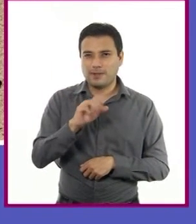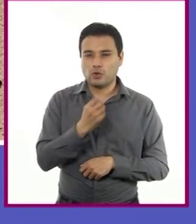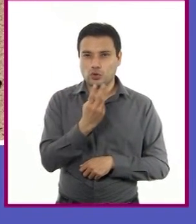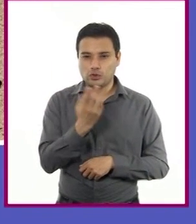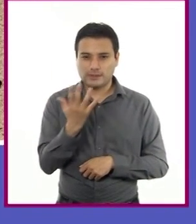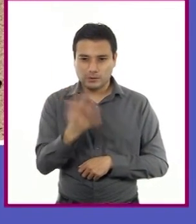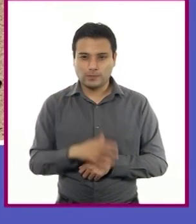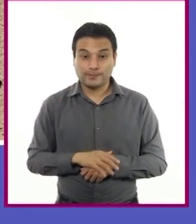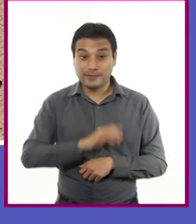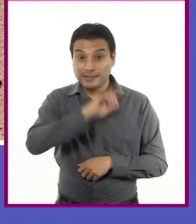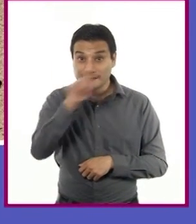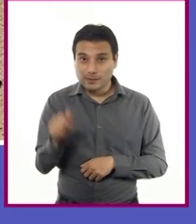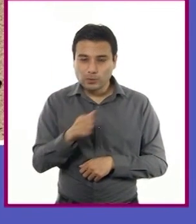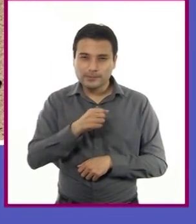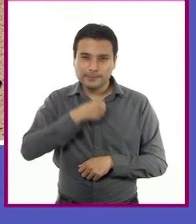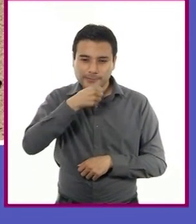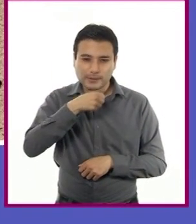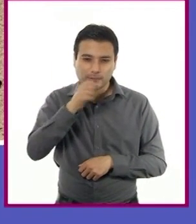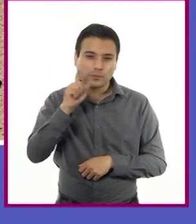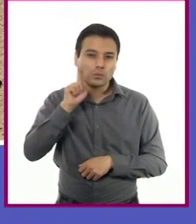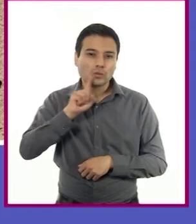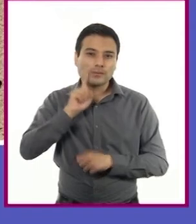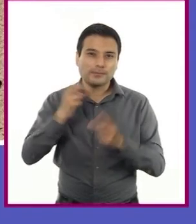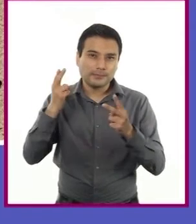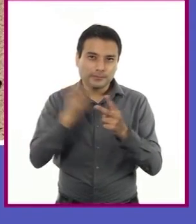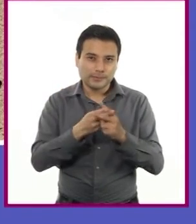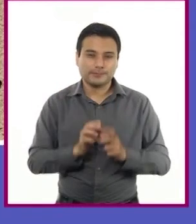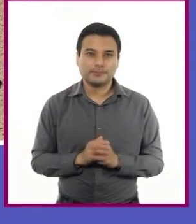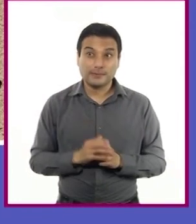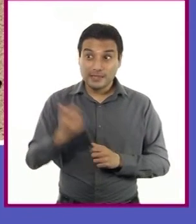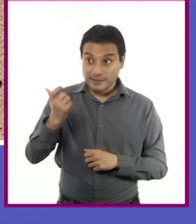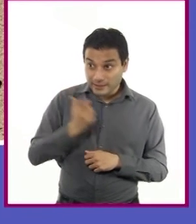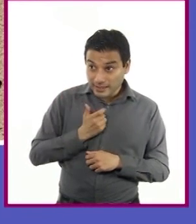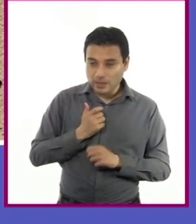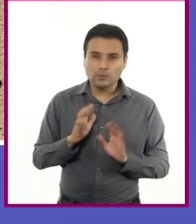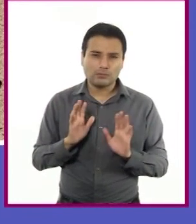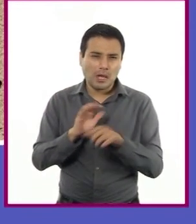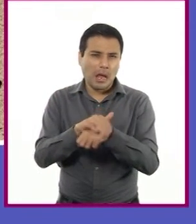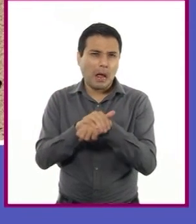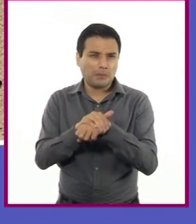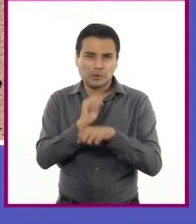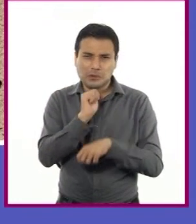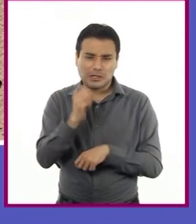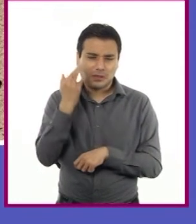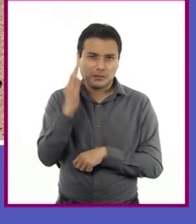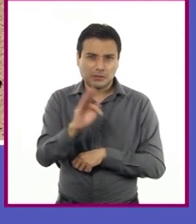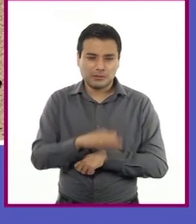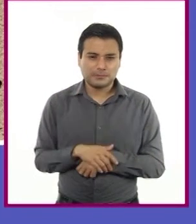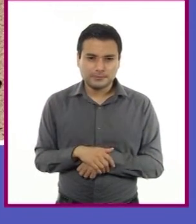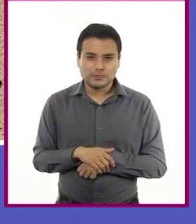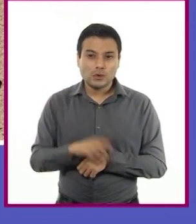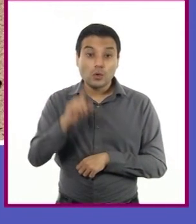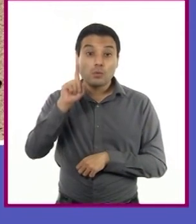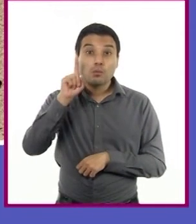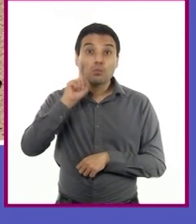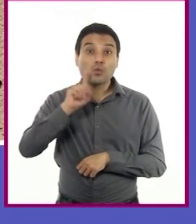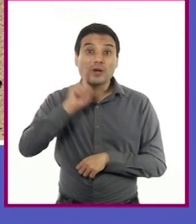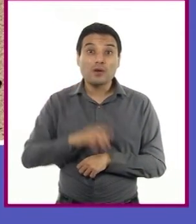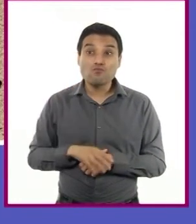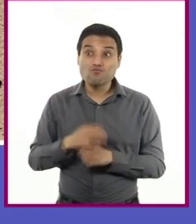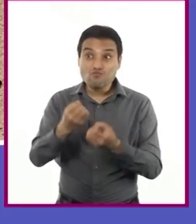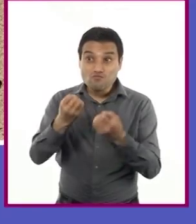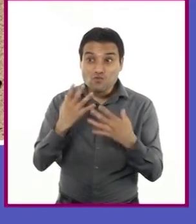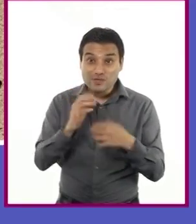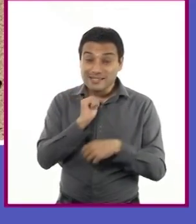acabarán por asesinar a la vieja. Sobre dinero no hay amistad, cuando ésta se niega a repartir el fruto de